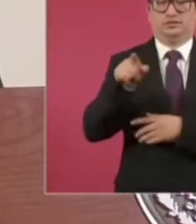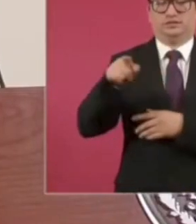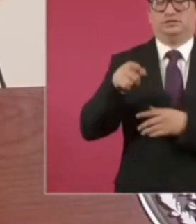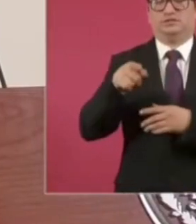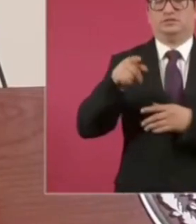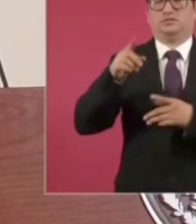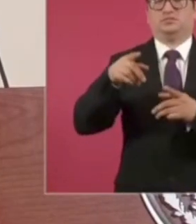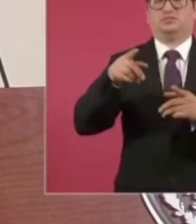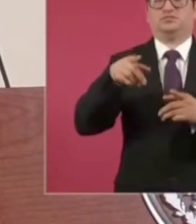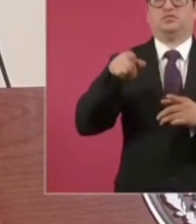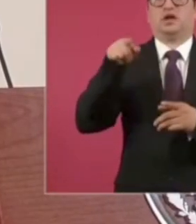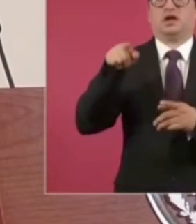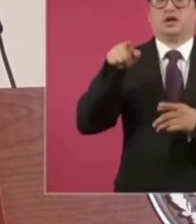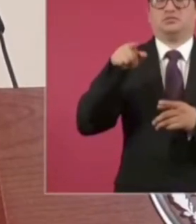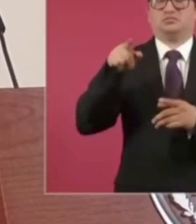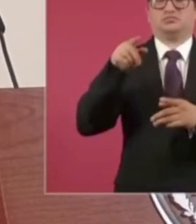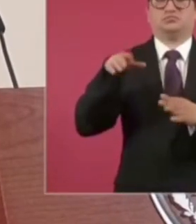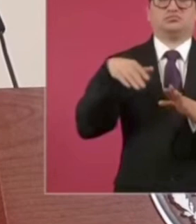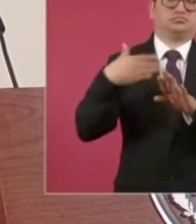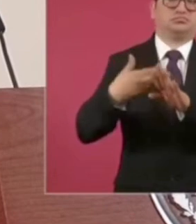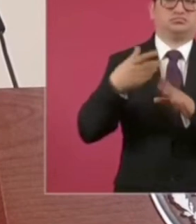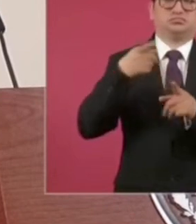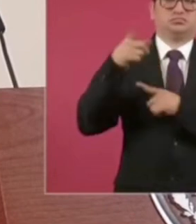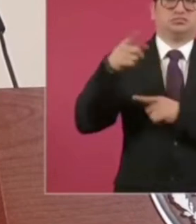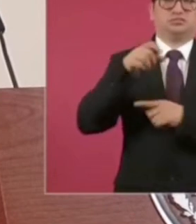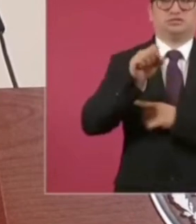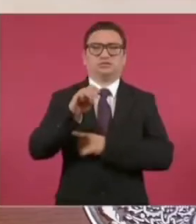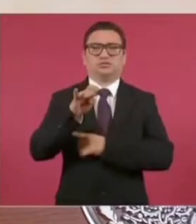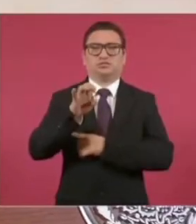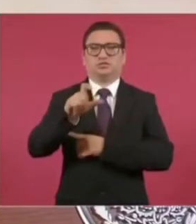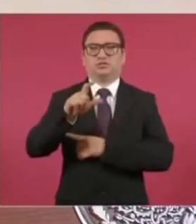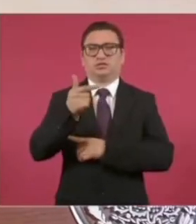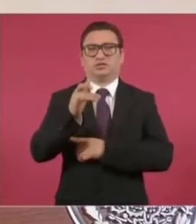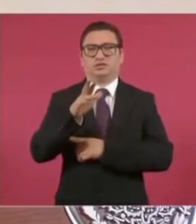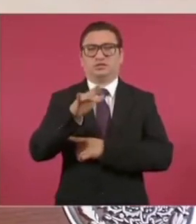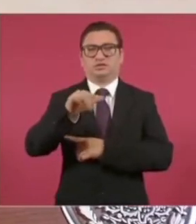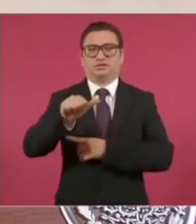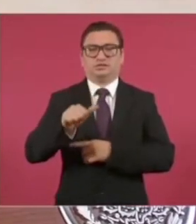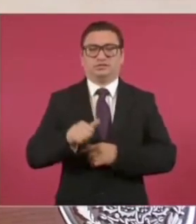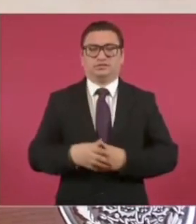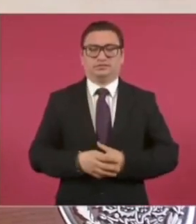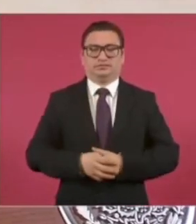se le lanzó a Samuel García.